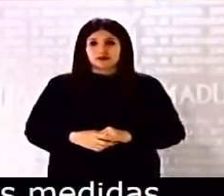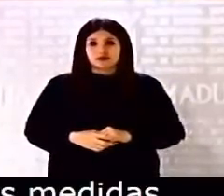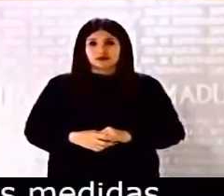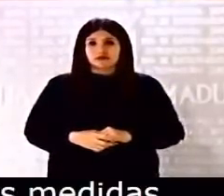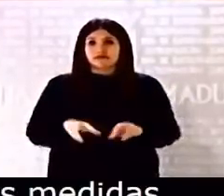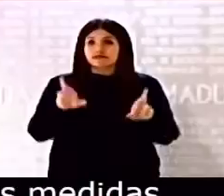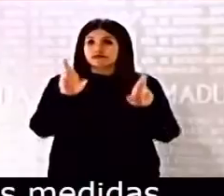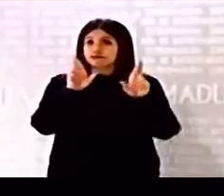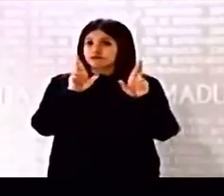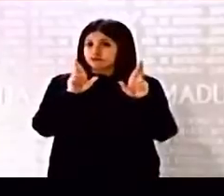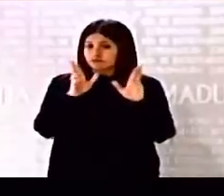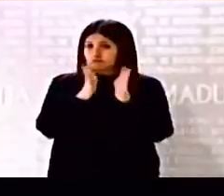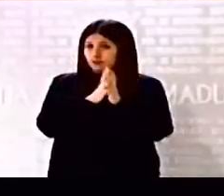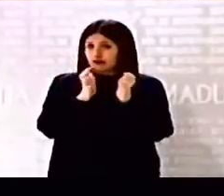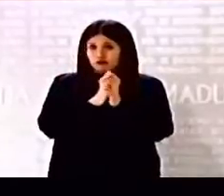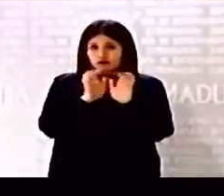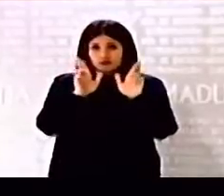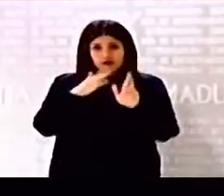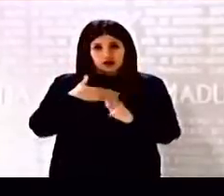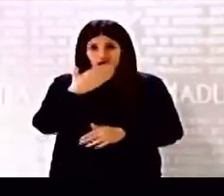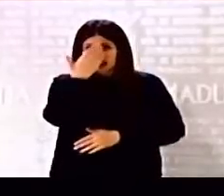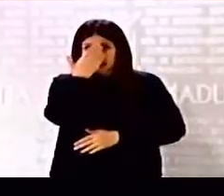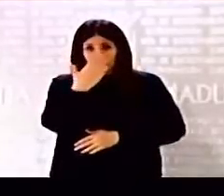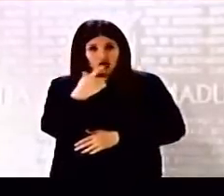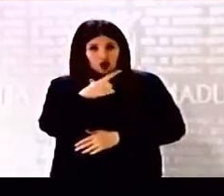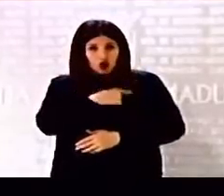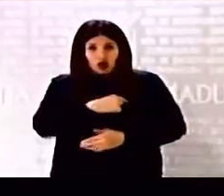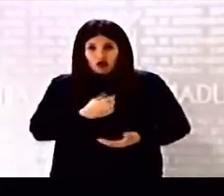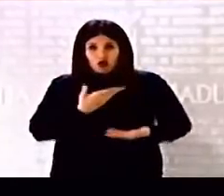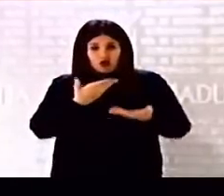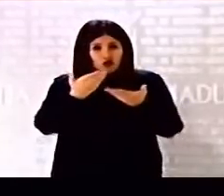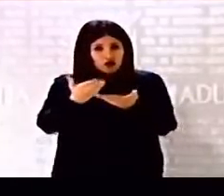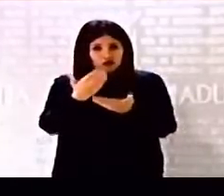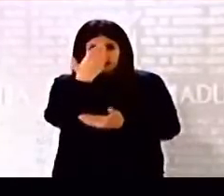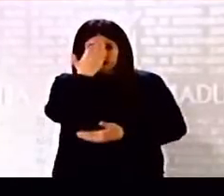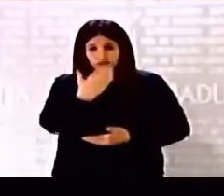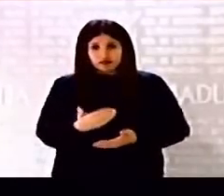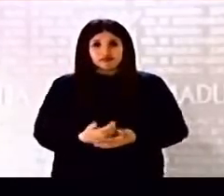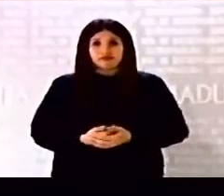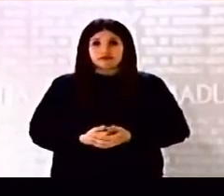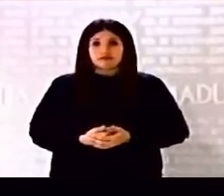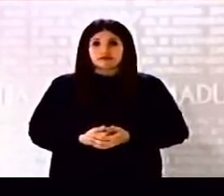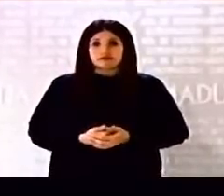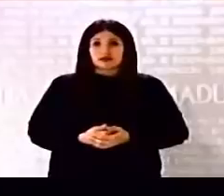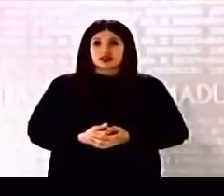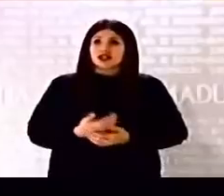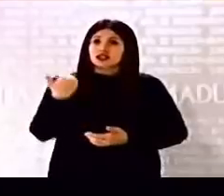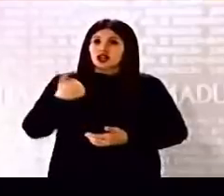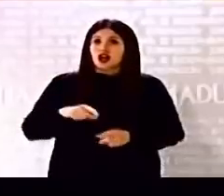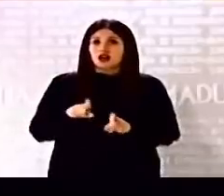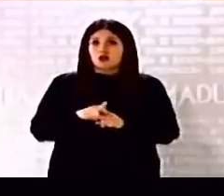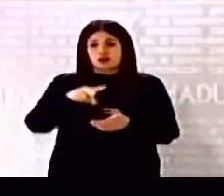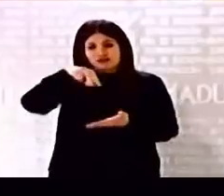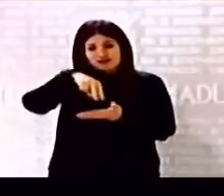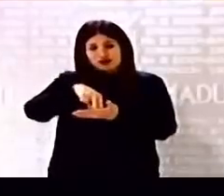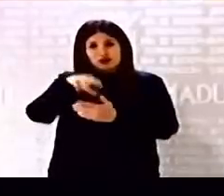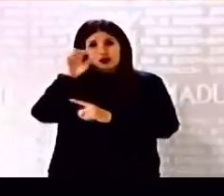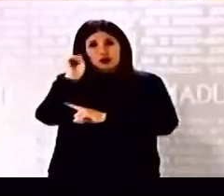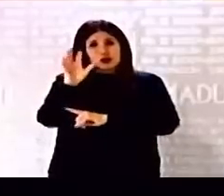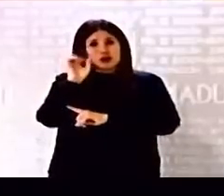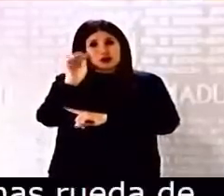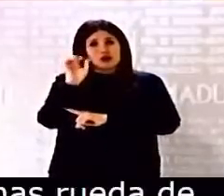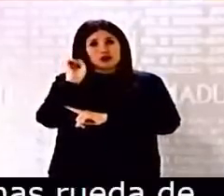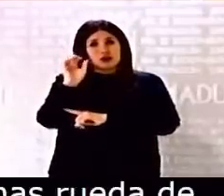Espero y deseo, de verdad, de todo corazón, que esta sea una de mis últimas ruedas de prensa donde